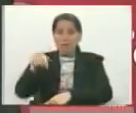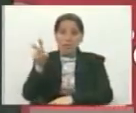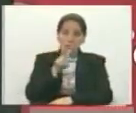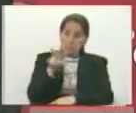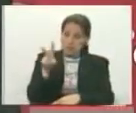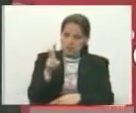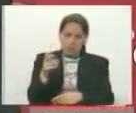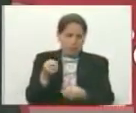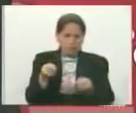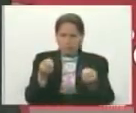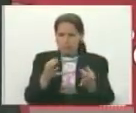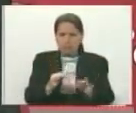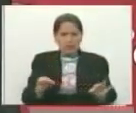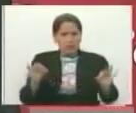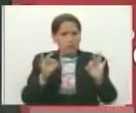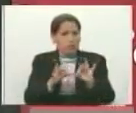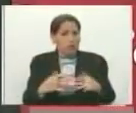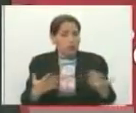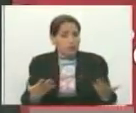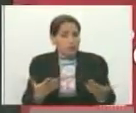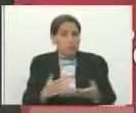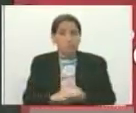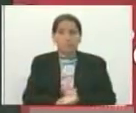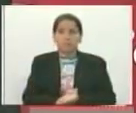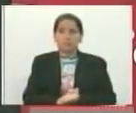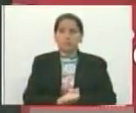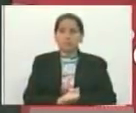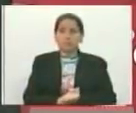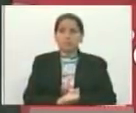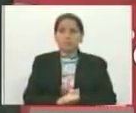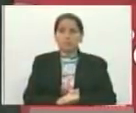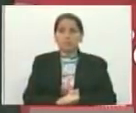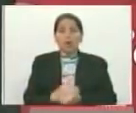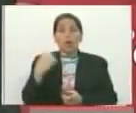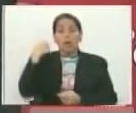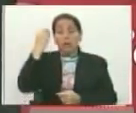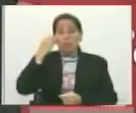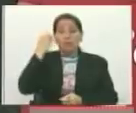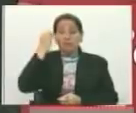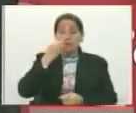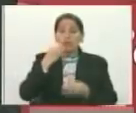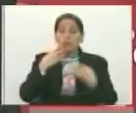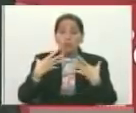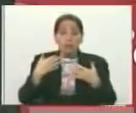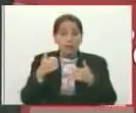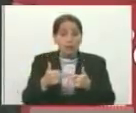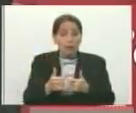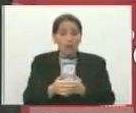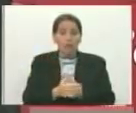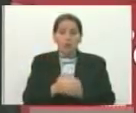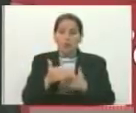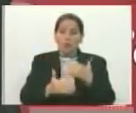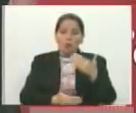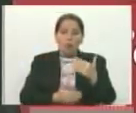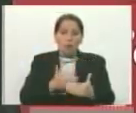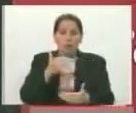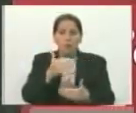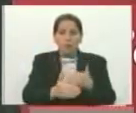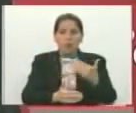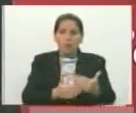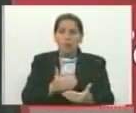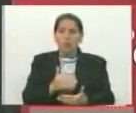No se los dimos. No, nervios de acero, cabeza fría. Poco a poco, poco a